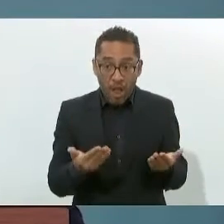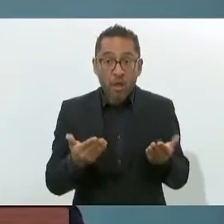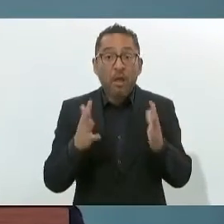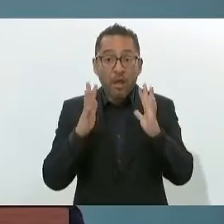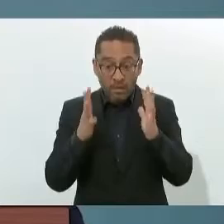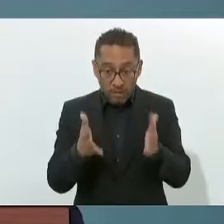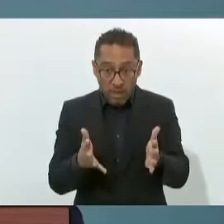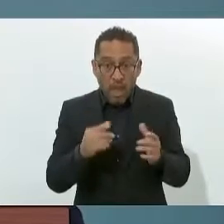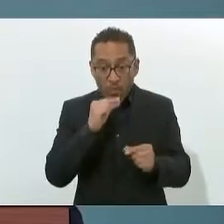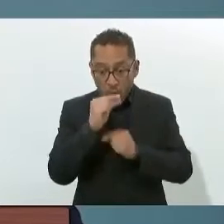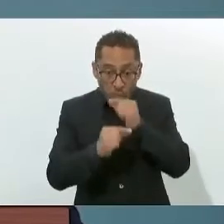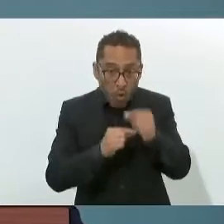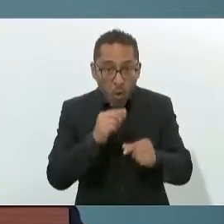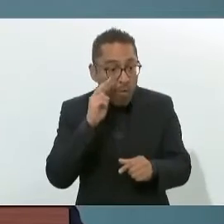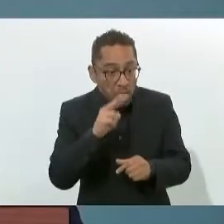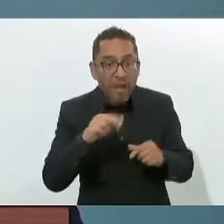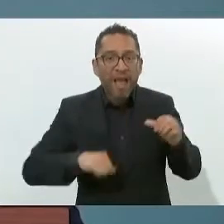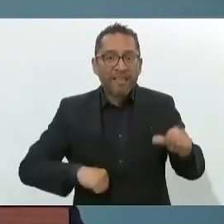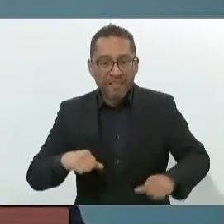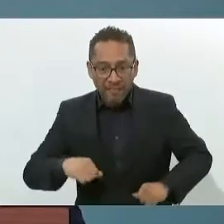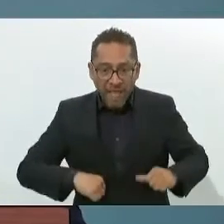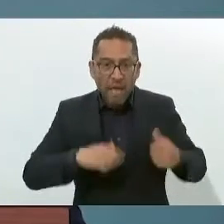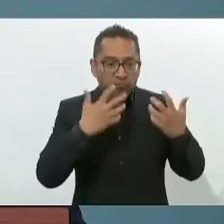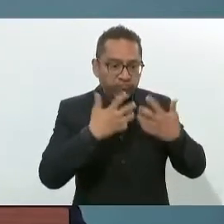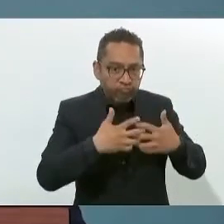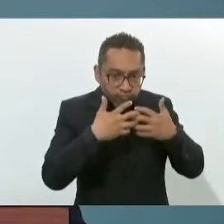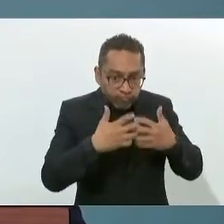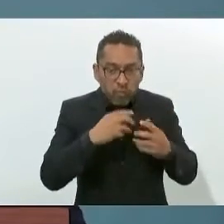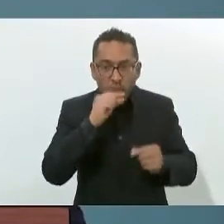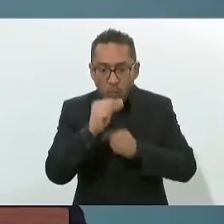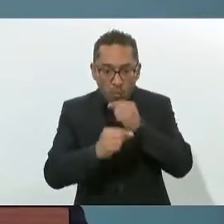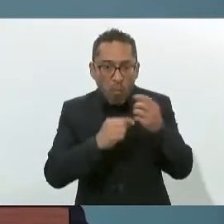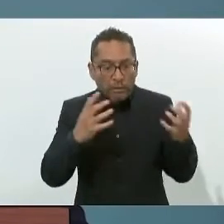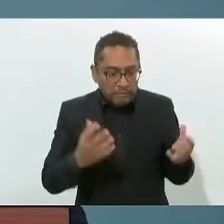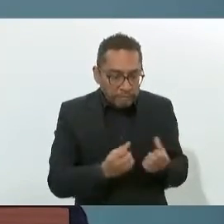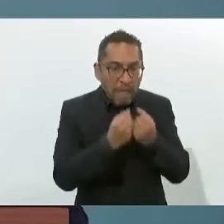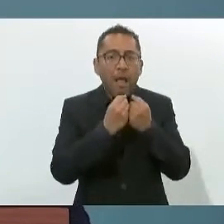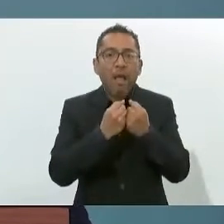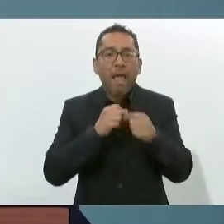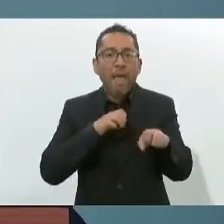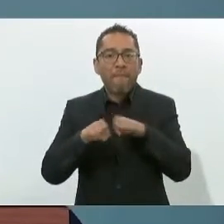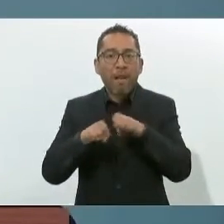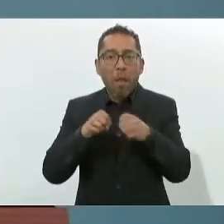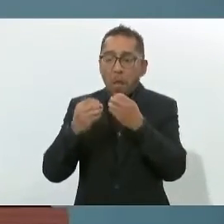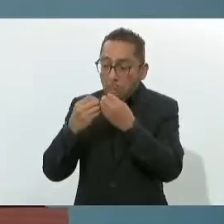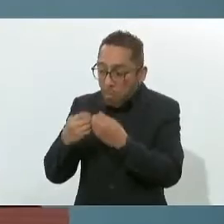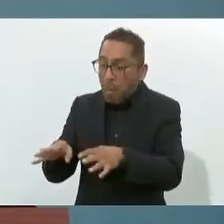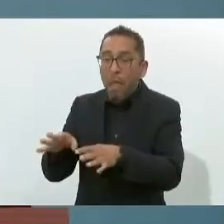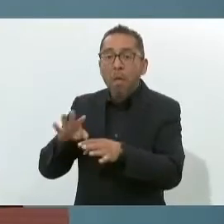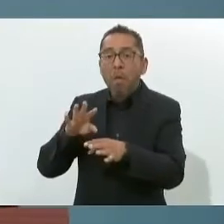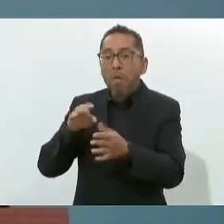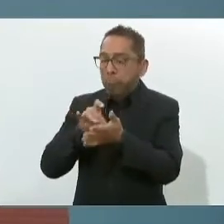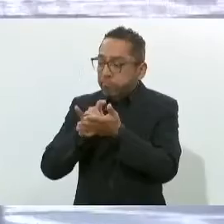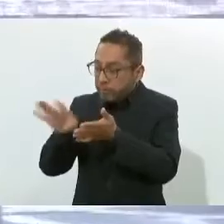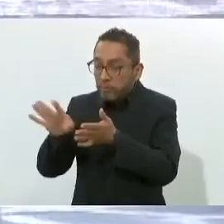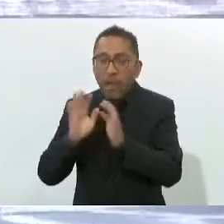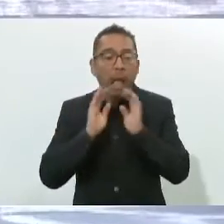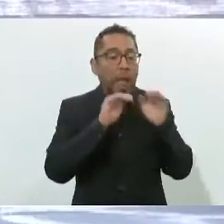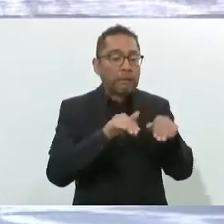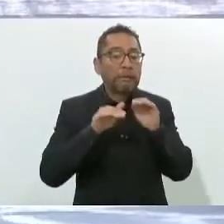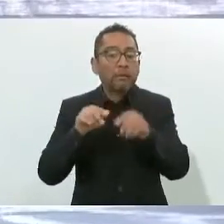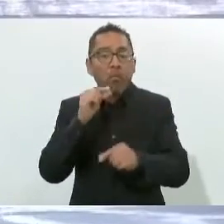impulsando las actividades productivas, se van recuperando los empleos que se perdieron, y yo